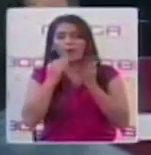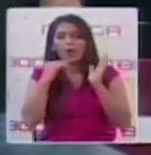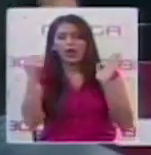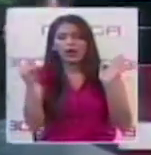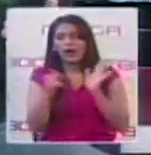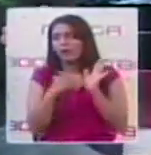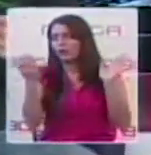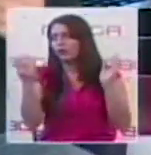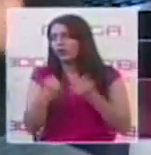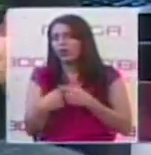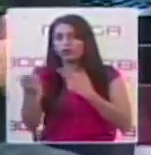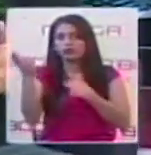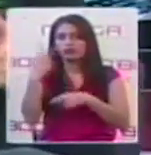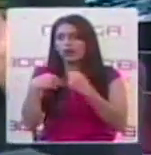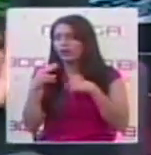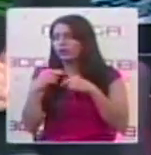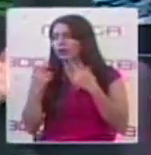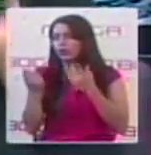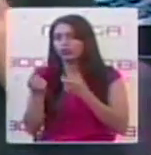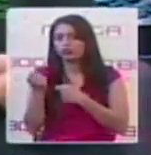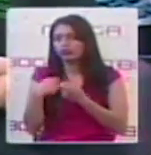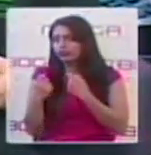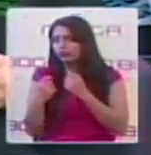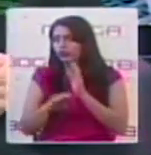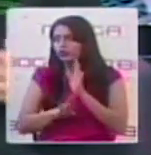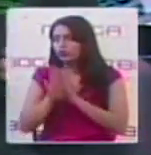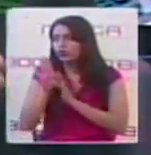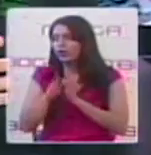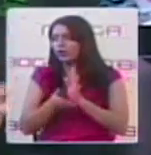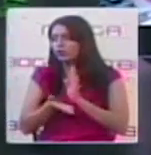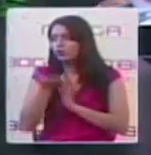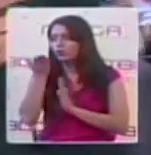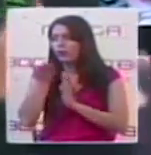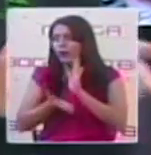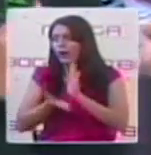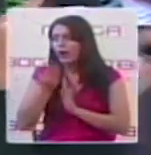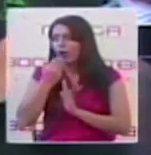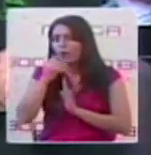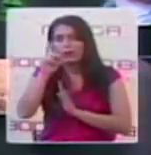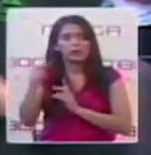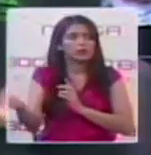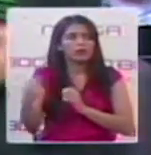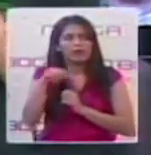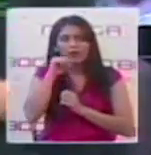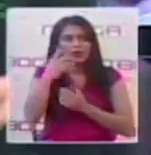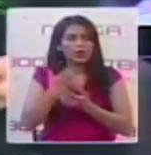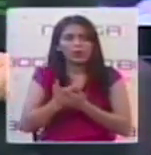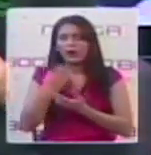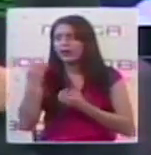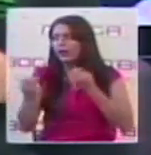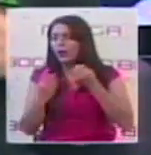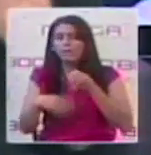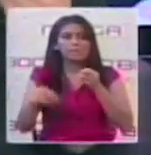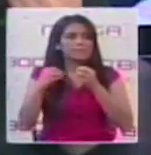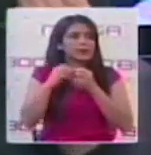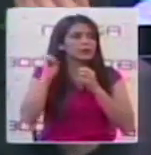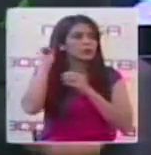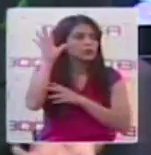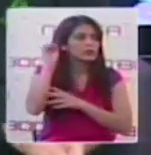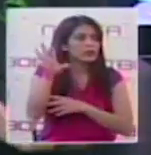voy a subir el precio, voy a bajar el precio, ¿qué voy a hacer con el marketing? Ahorita veo que mis clientes no me están comprando, voy a invertir un poco en marketing, ¿qué voy a